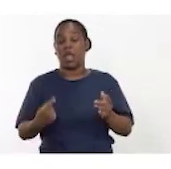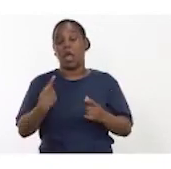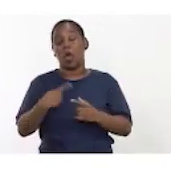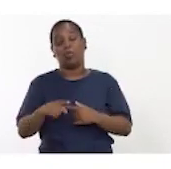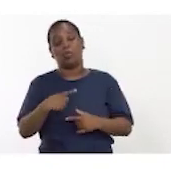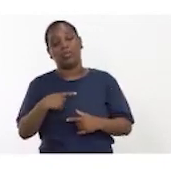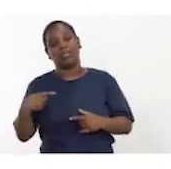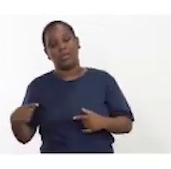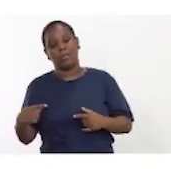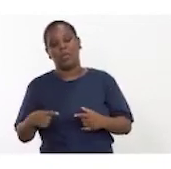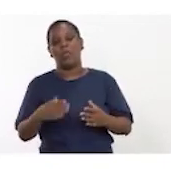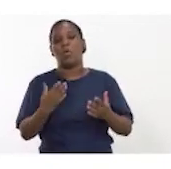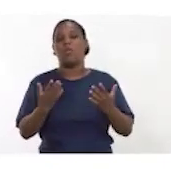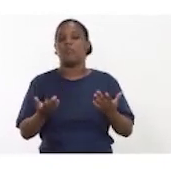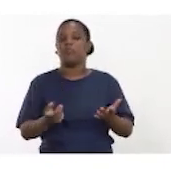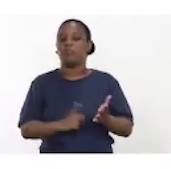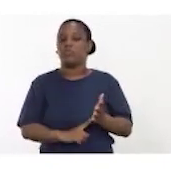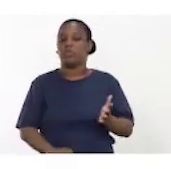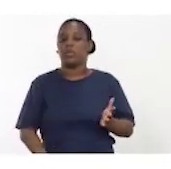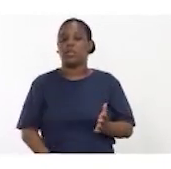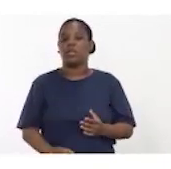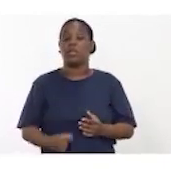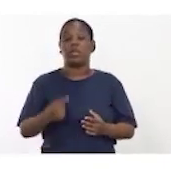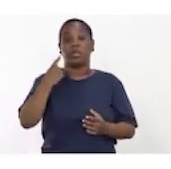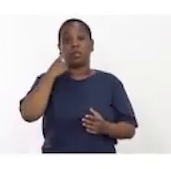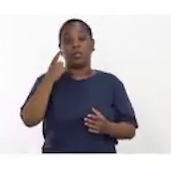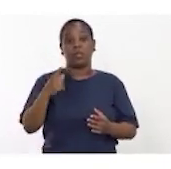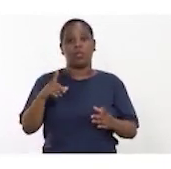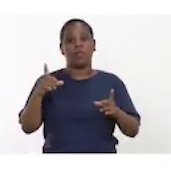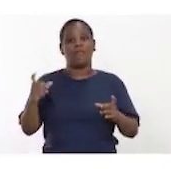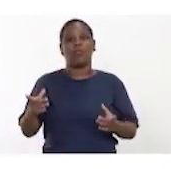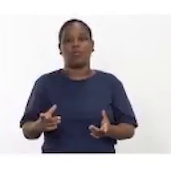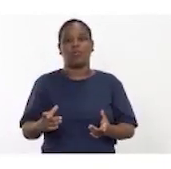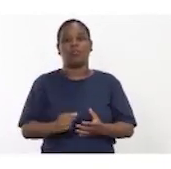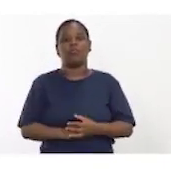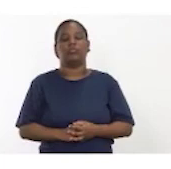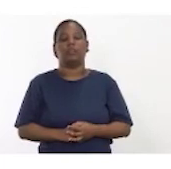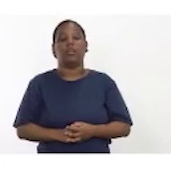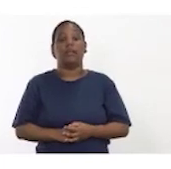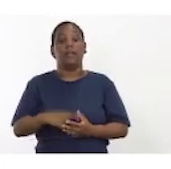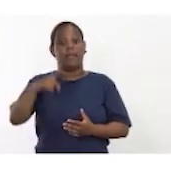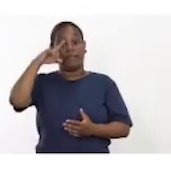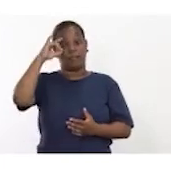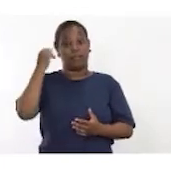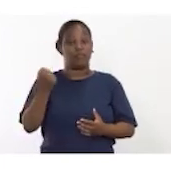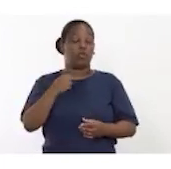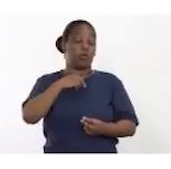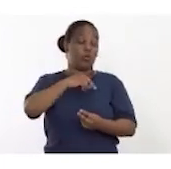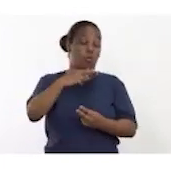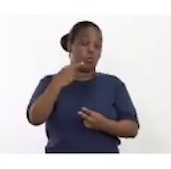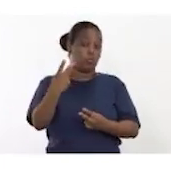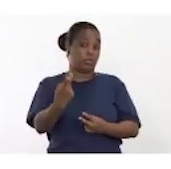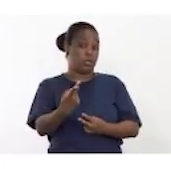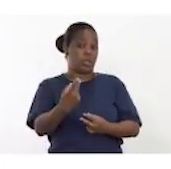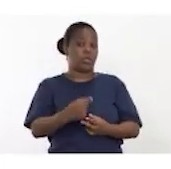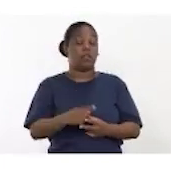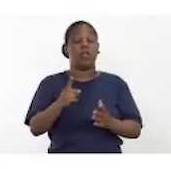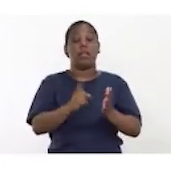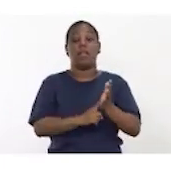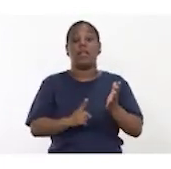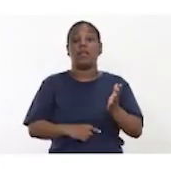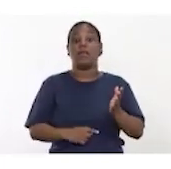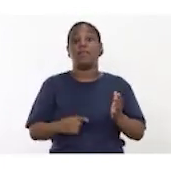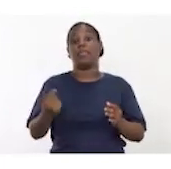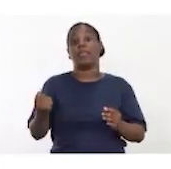energía. Por lo tanto, emite un fotón. Si por el contrario, la